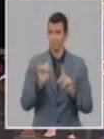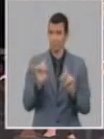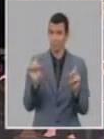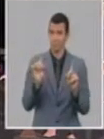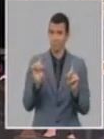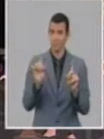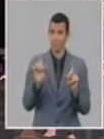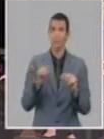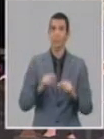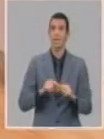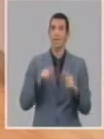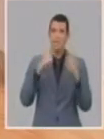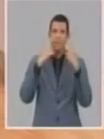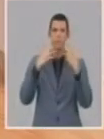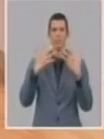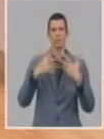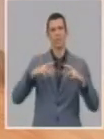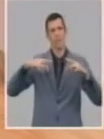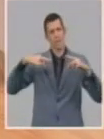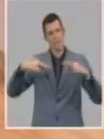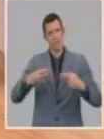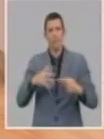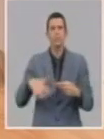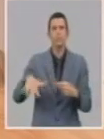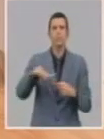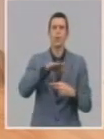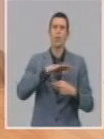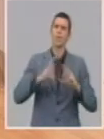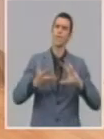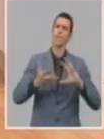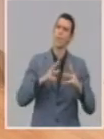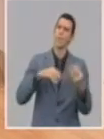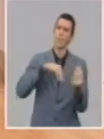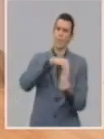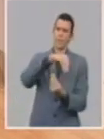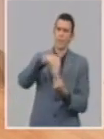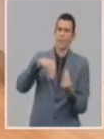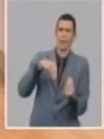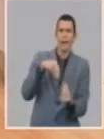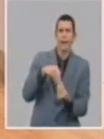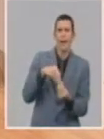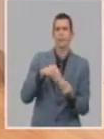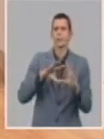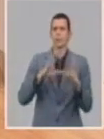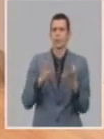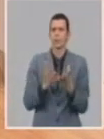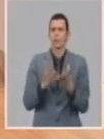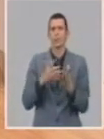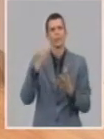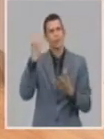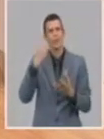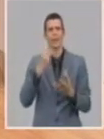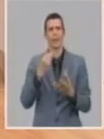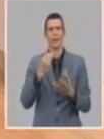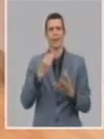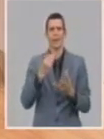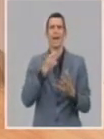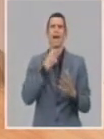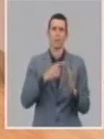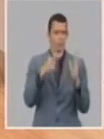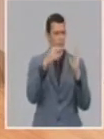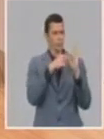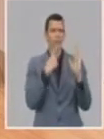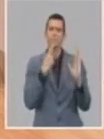yo creo que es importante reiterar que todas estas adecuaciones tanto en la exoneración de impuestos ante el cierre de